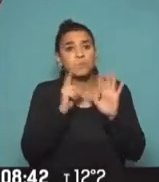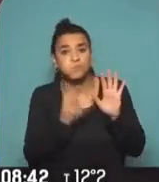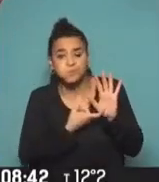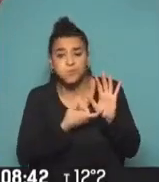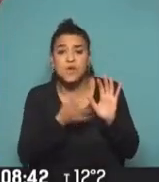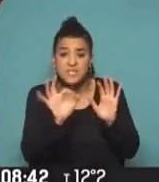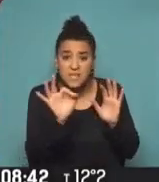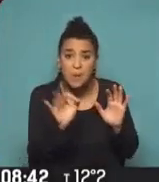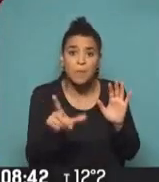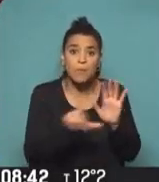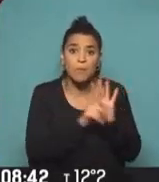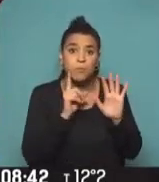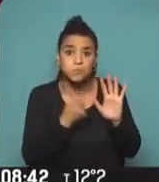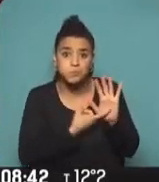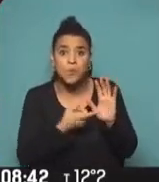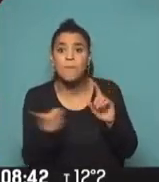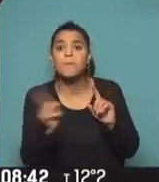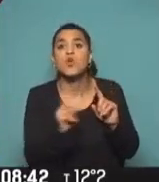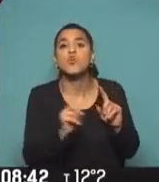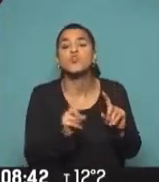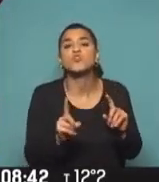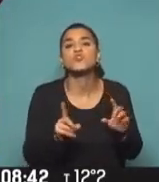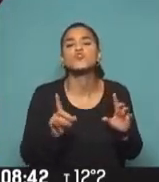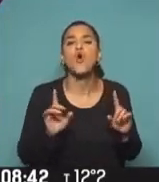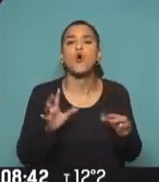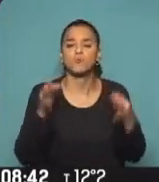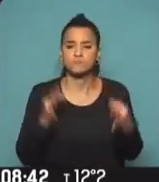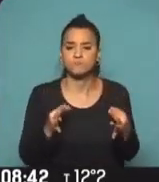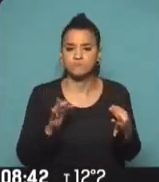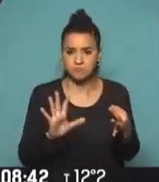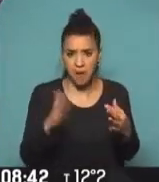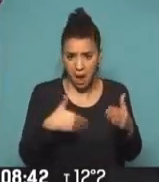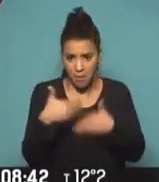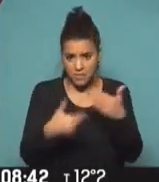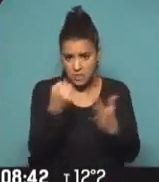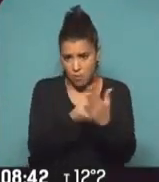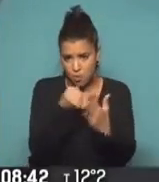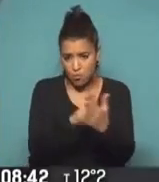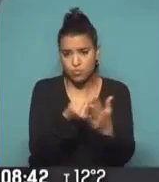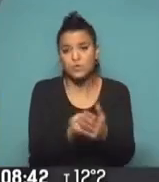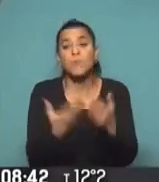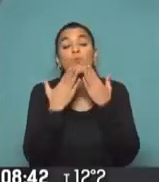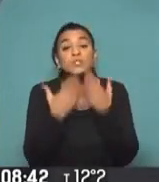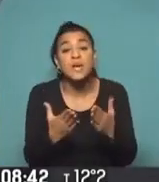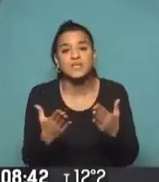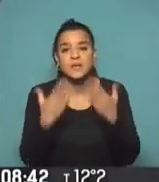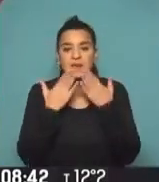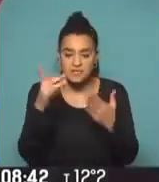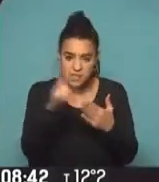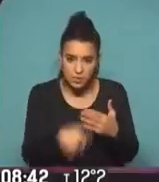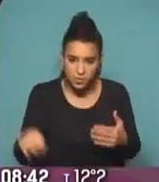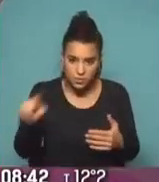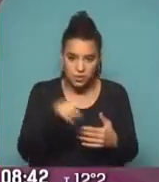que es una conducta ilegal pero no es ilegítima por eso seguimos avanzando en la lucha para cuando muchas gracias muchas gracias a que el momento